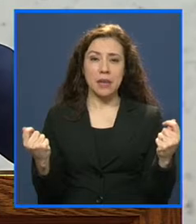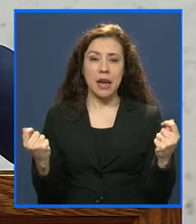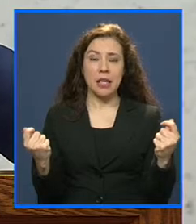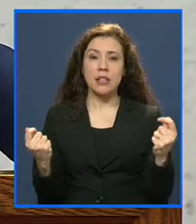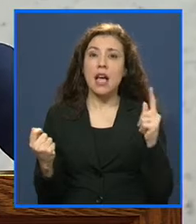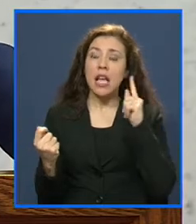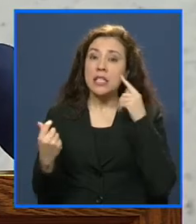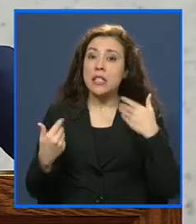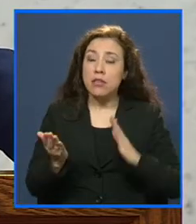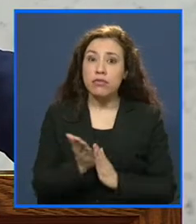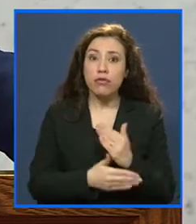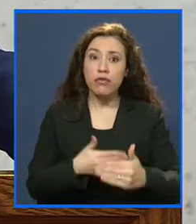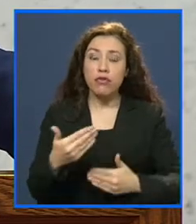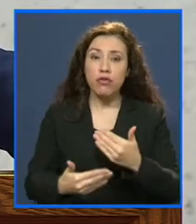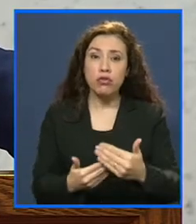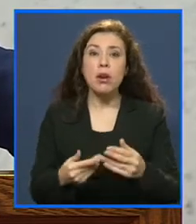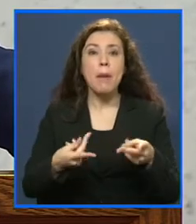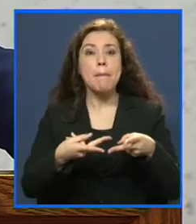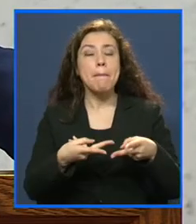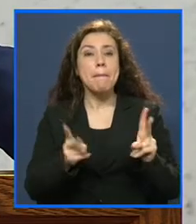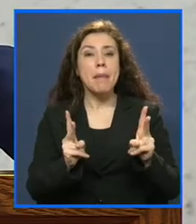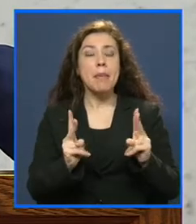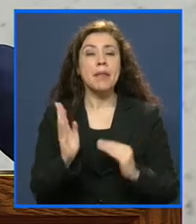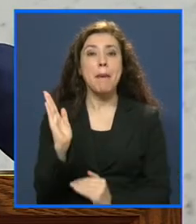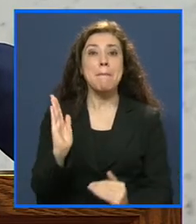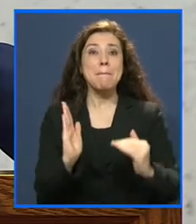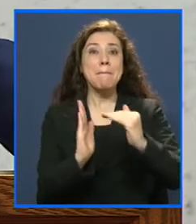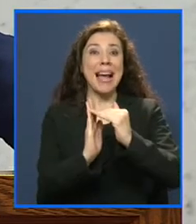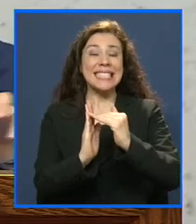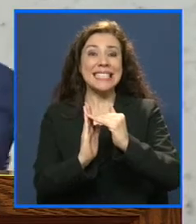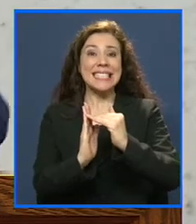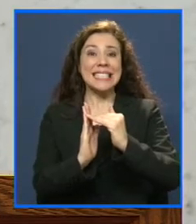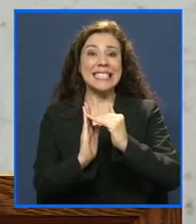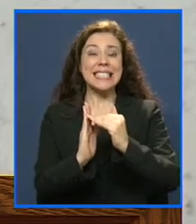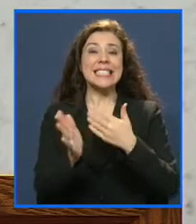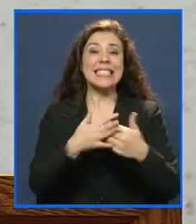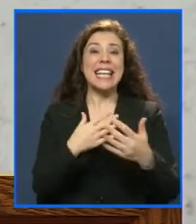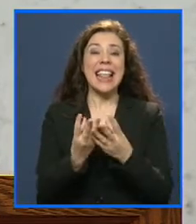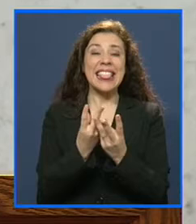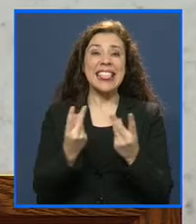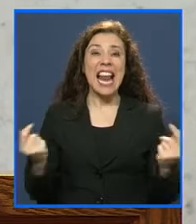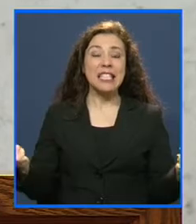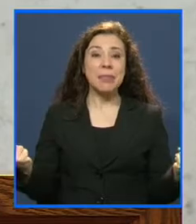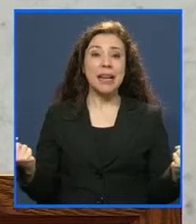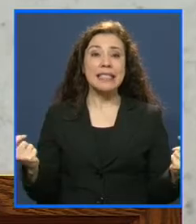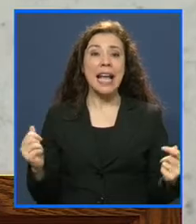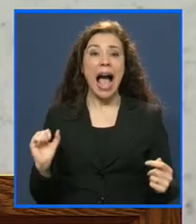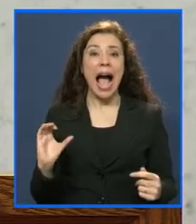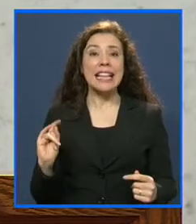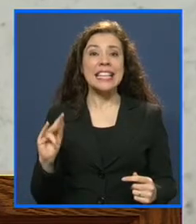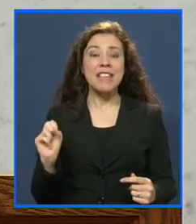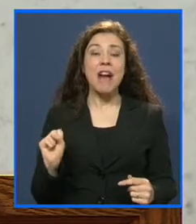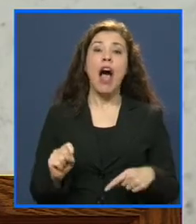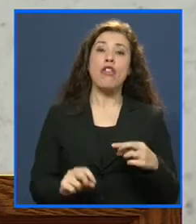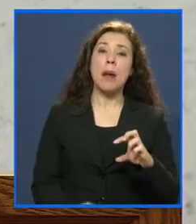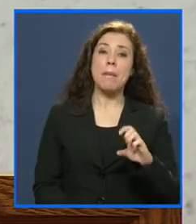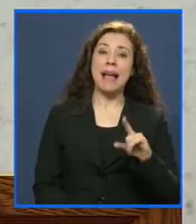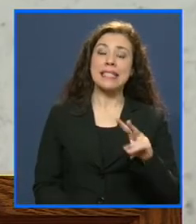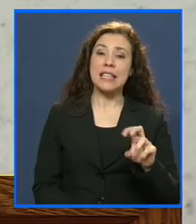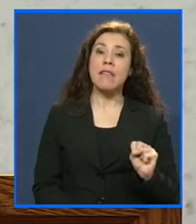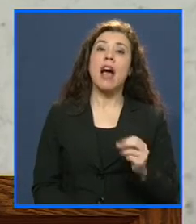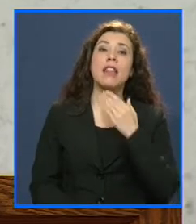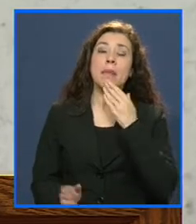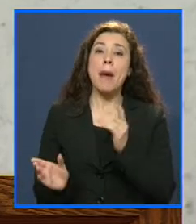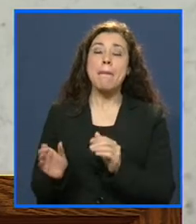está en plena implementación y que nos permite elevar los estándares en transparencia activa y pasiva así como haber creado una mesa técnica